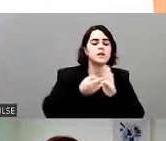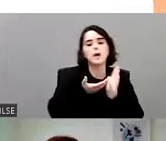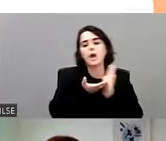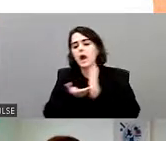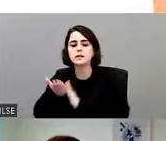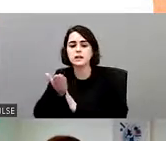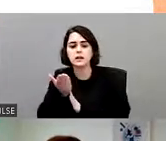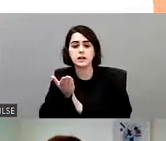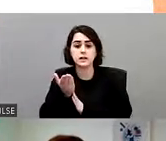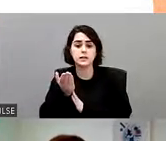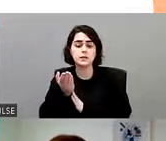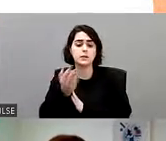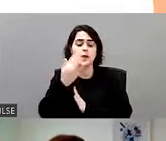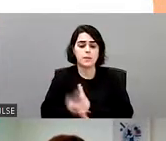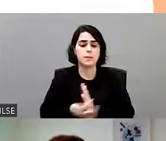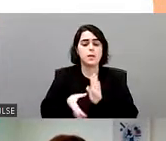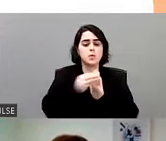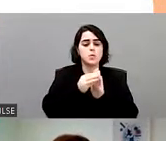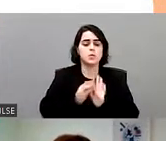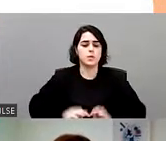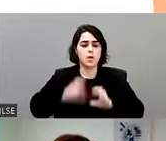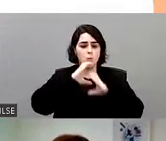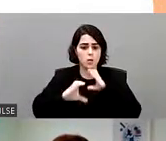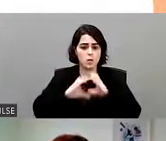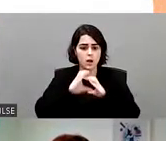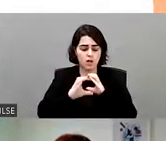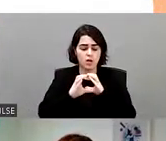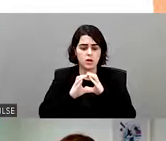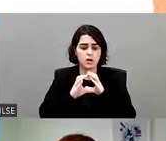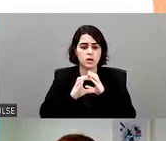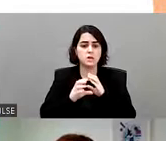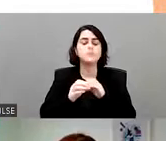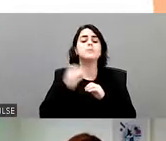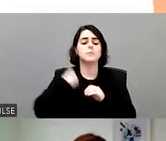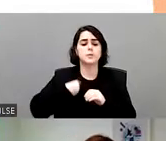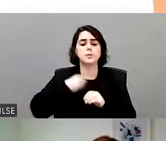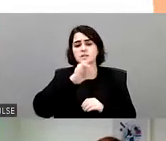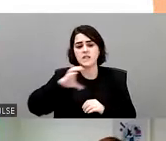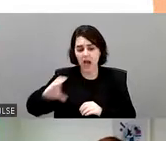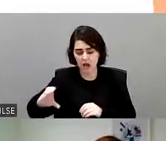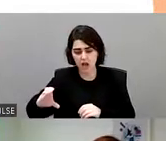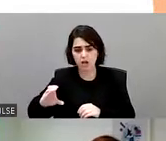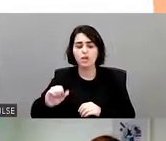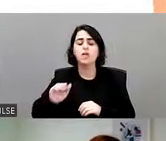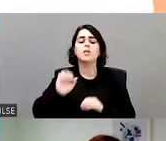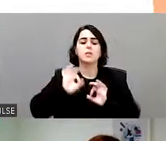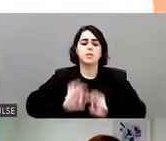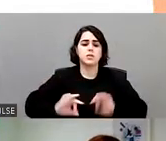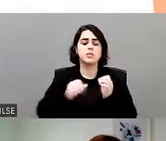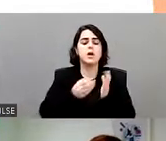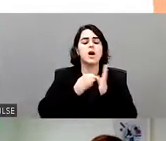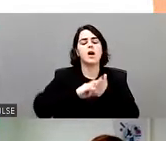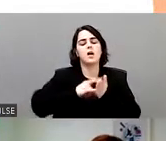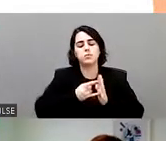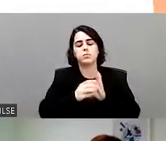y aumentativos de comunicación, que los SAC, los sistemas aumentativos y alternativos de